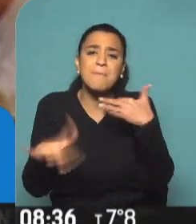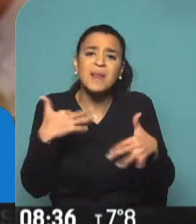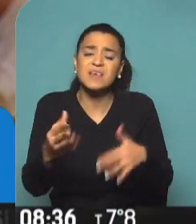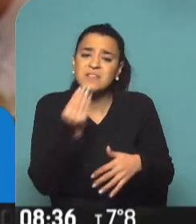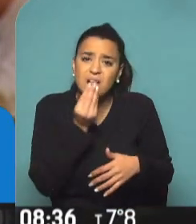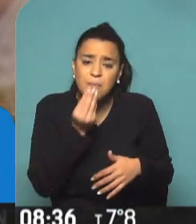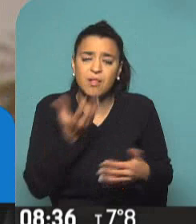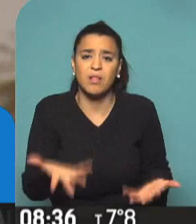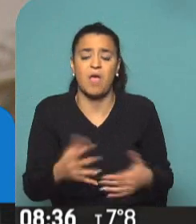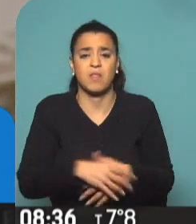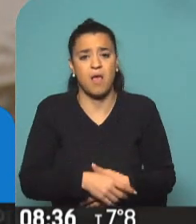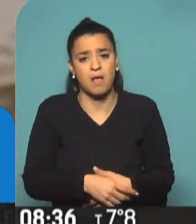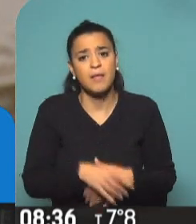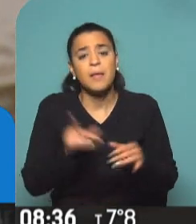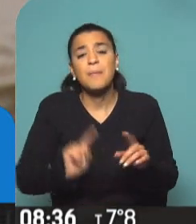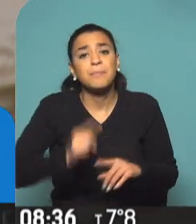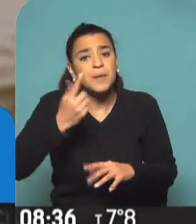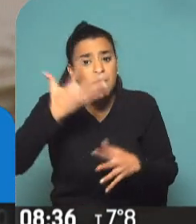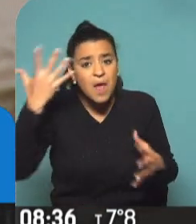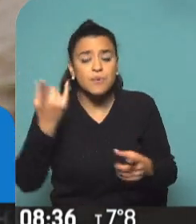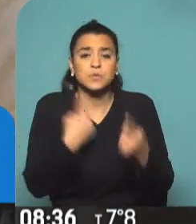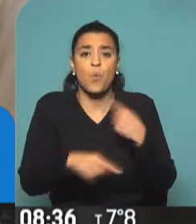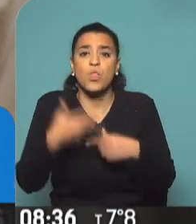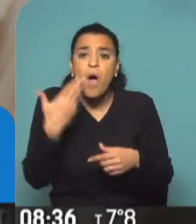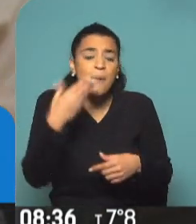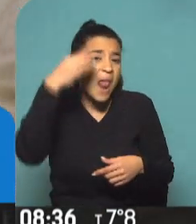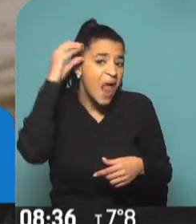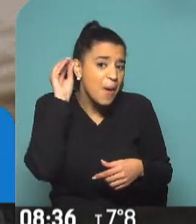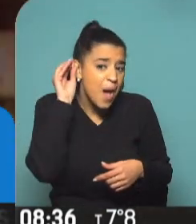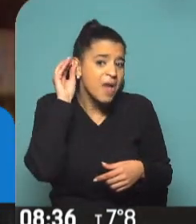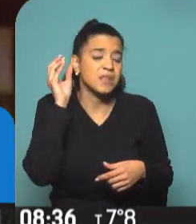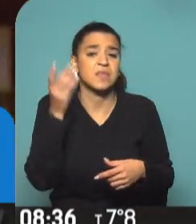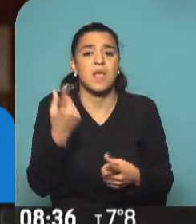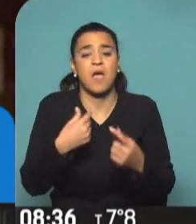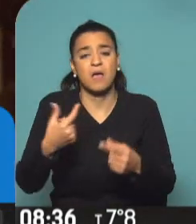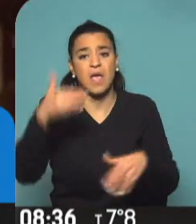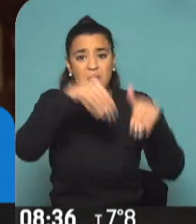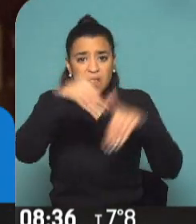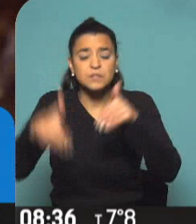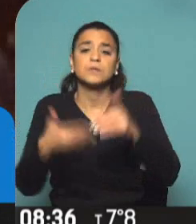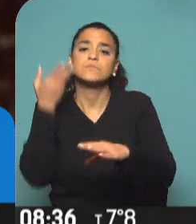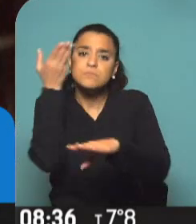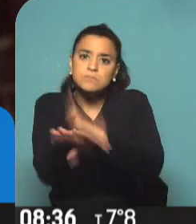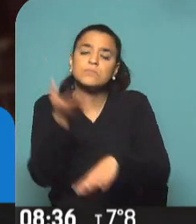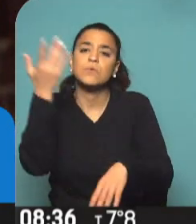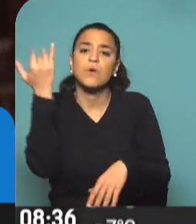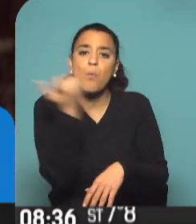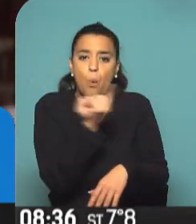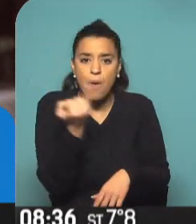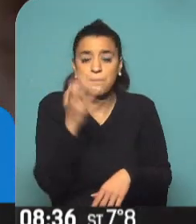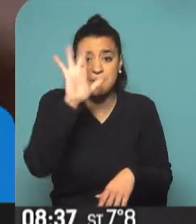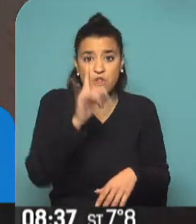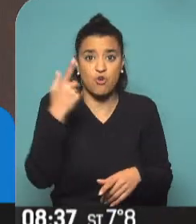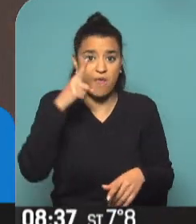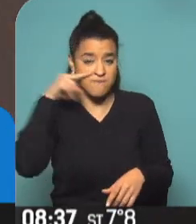alimentaria. La primera vez que habla Roberto Lavagna, después de las elecciones, reclamó ese jueves, el miércoles hablaron